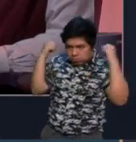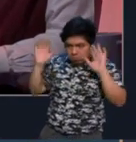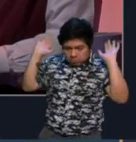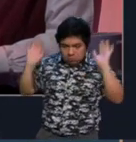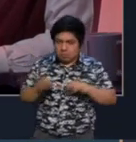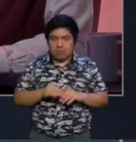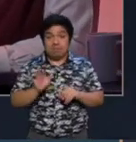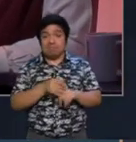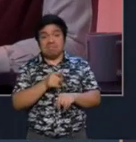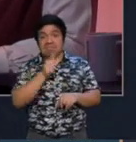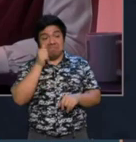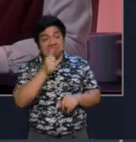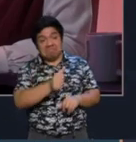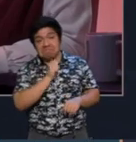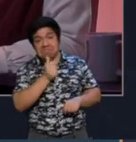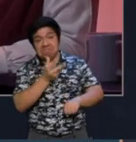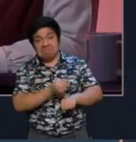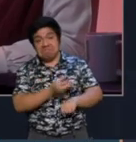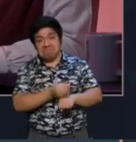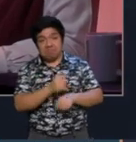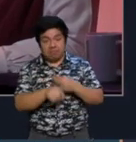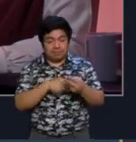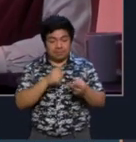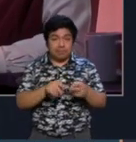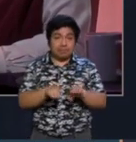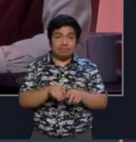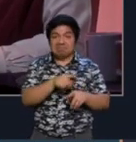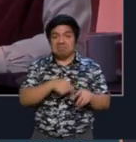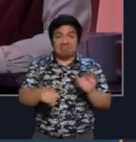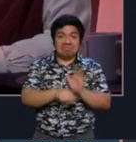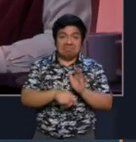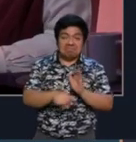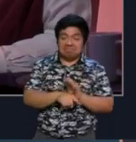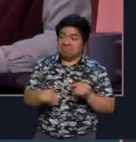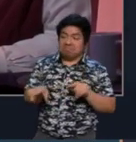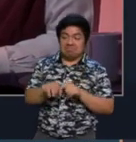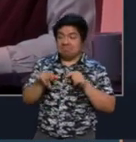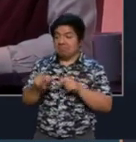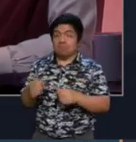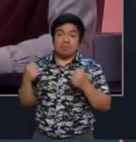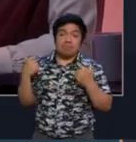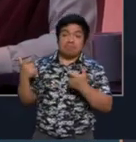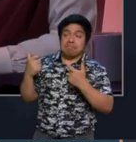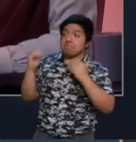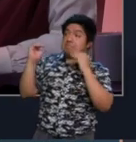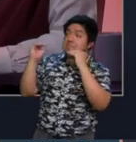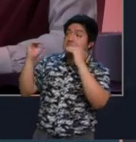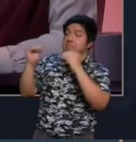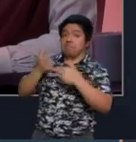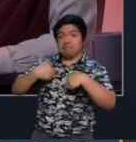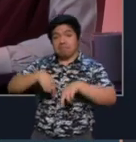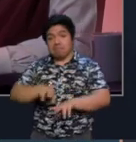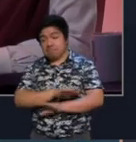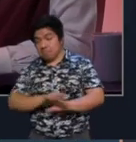porque en realidad no quieren atender los problemas, porque en realidad es lo que menos les interesa, quieren seguir manteniendo poder para seguir